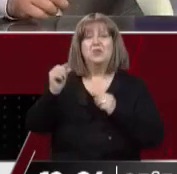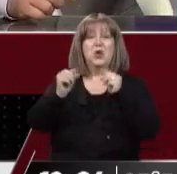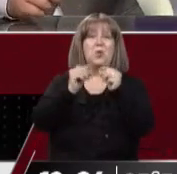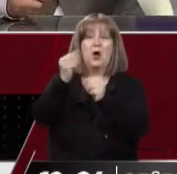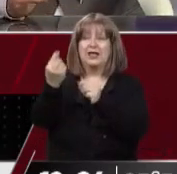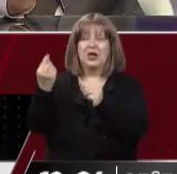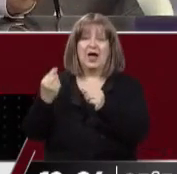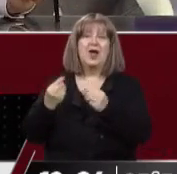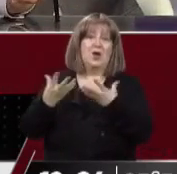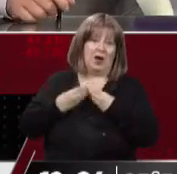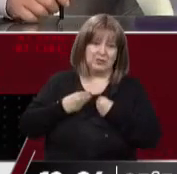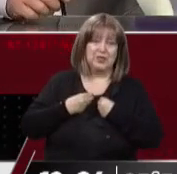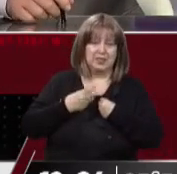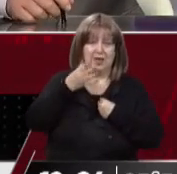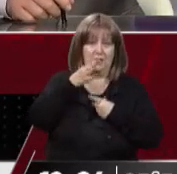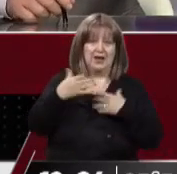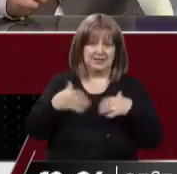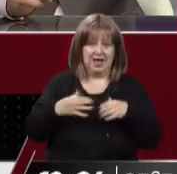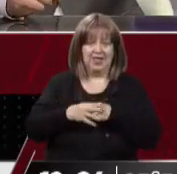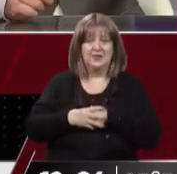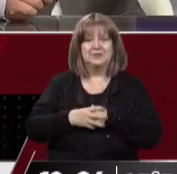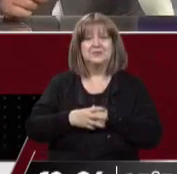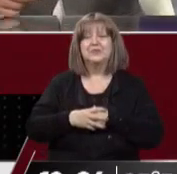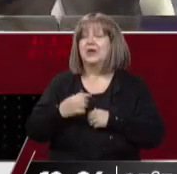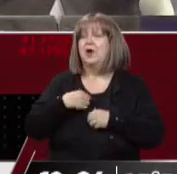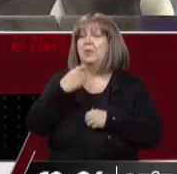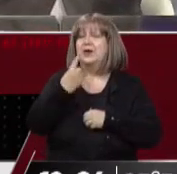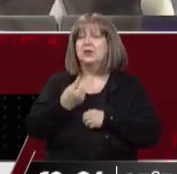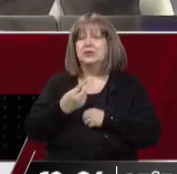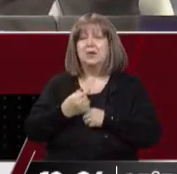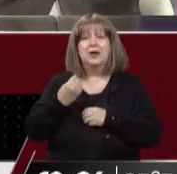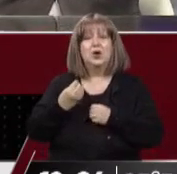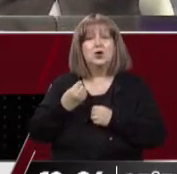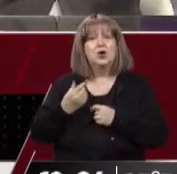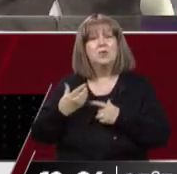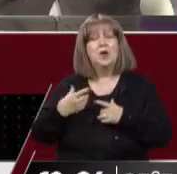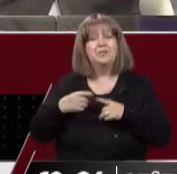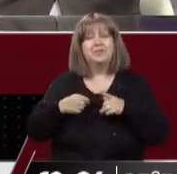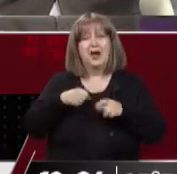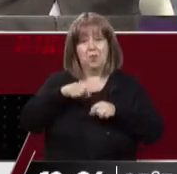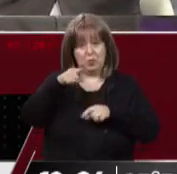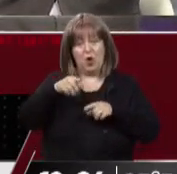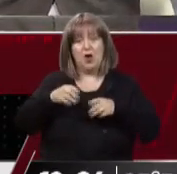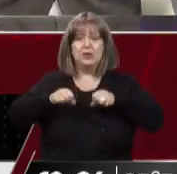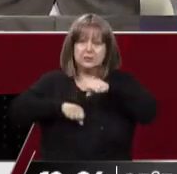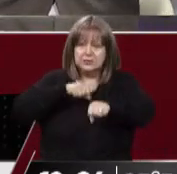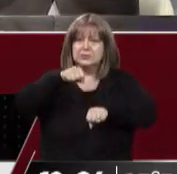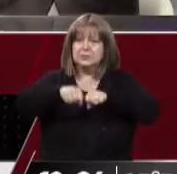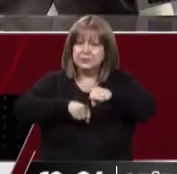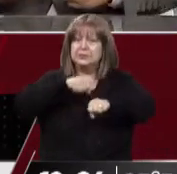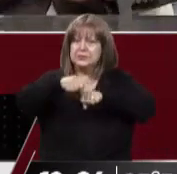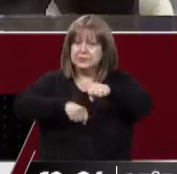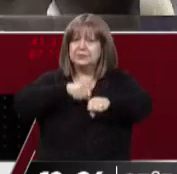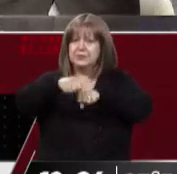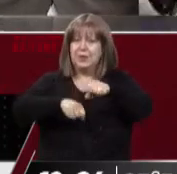que ponía toda la gente nos ayudó muchísimo para concretar este sueño. Y cuando decís que la gente los iba ayudando en el camino, que también era invaluable lo que les iban